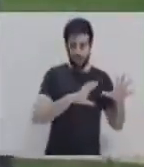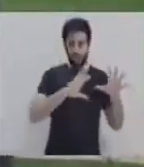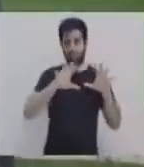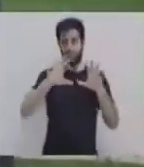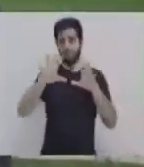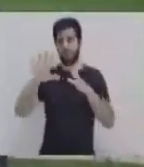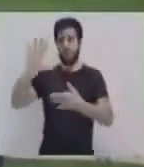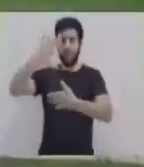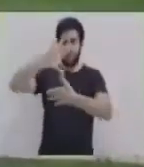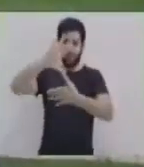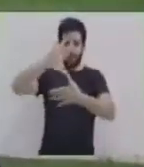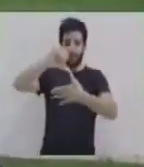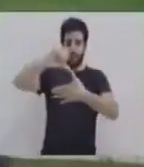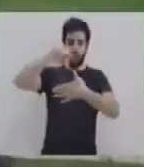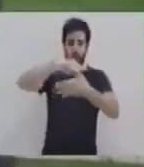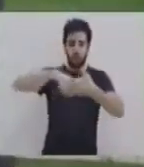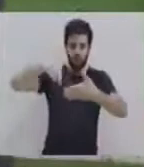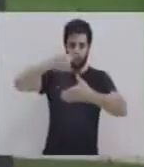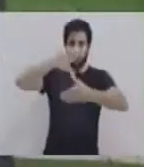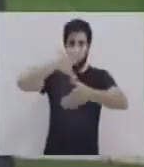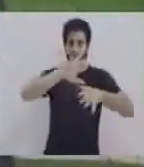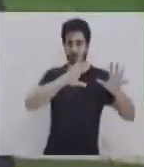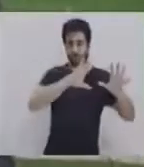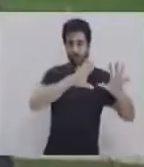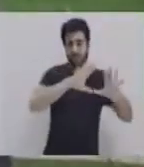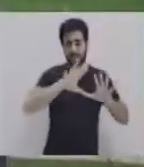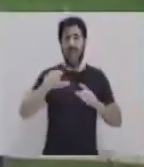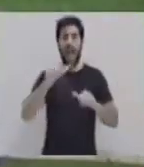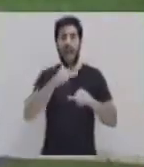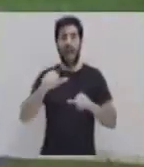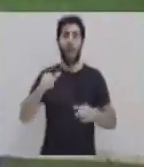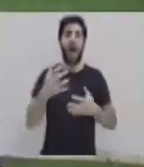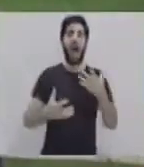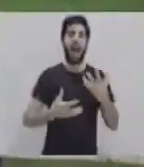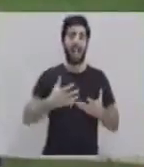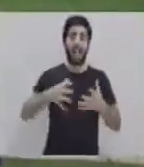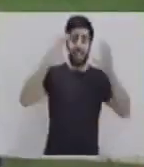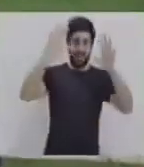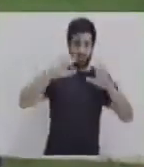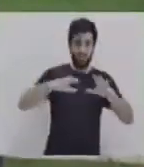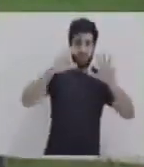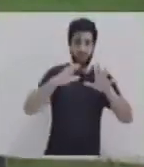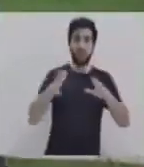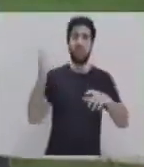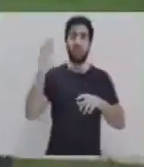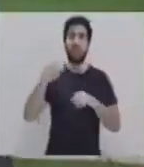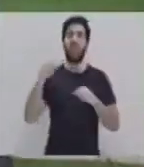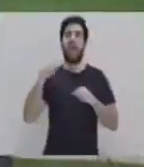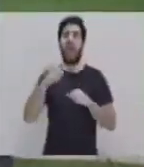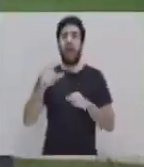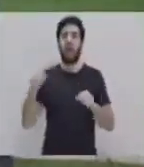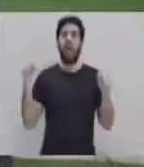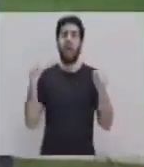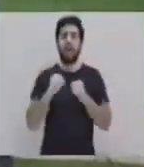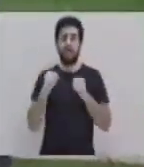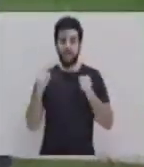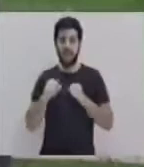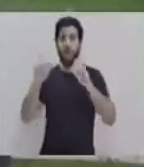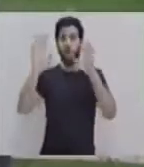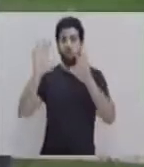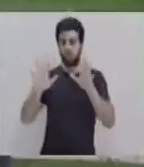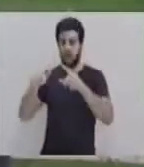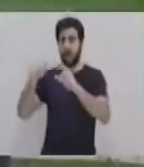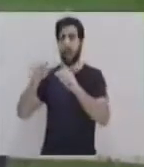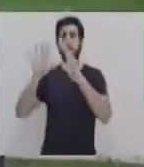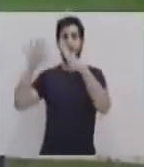Sudamérica hacia allá. Lo que produce es que toda el agua caliente se queda en ese sector y toda el agua fría se queda en